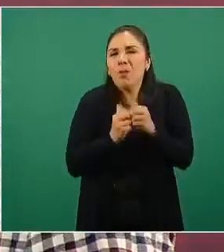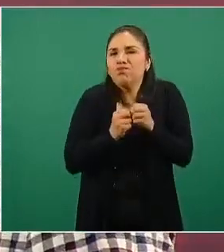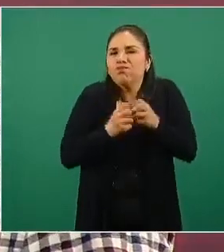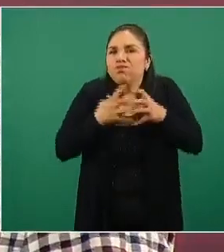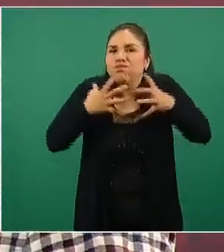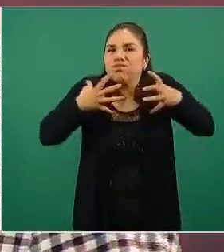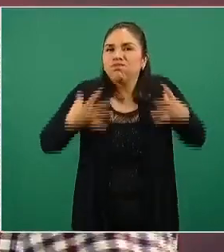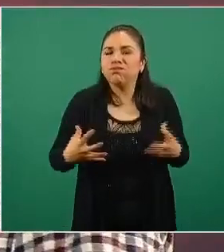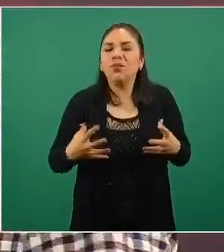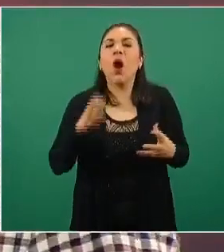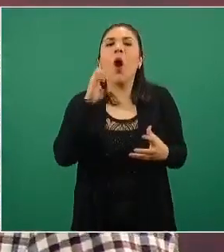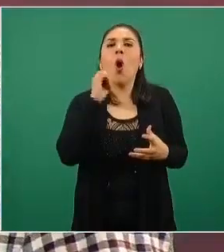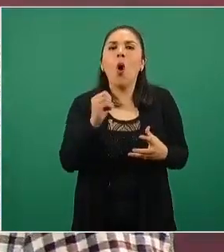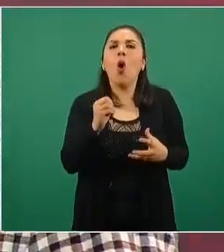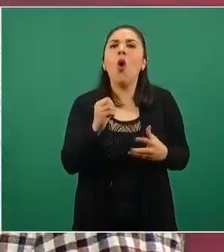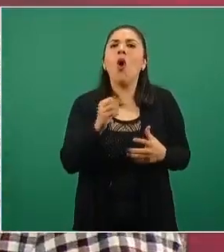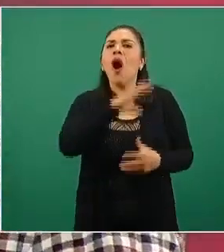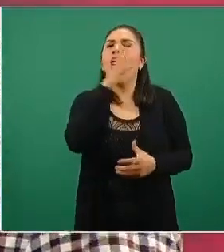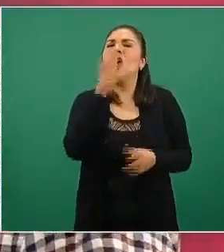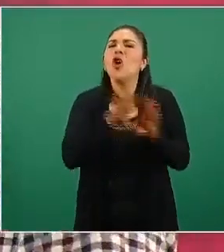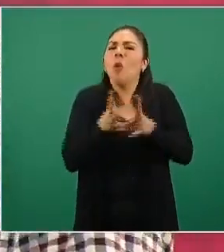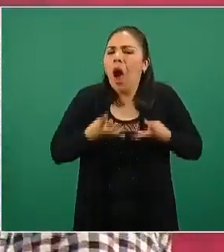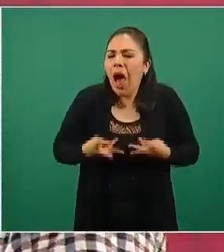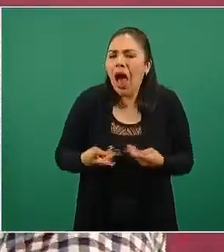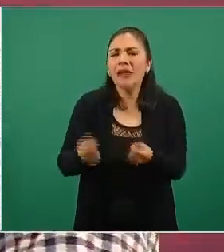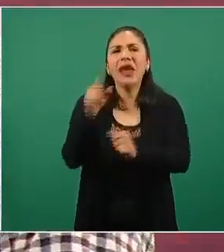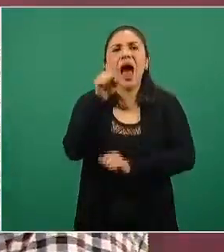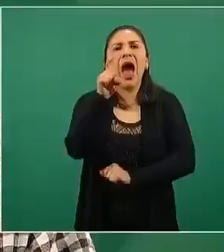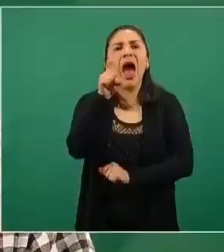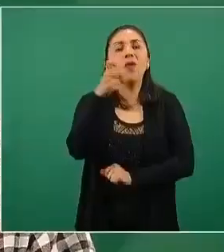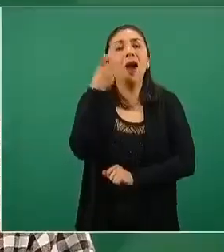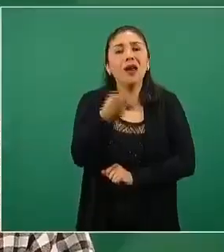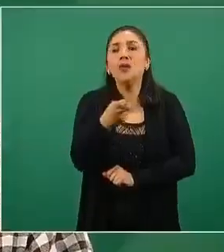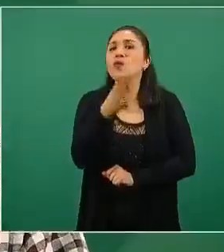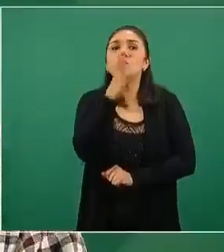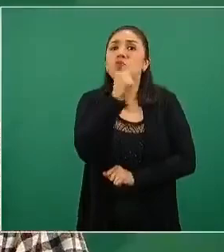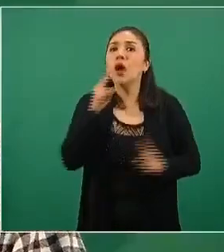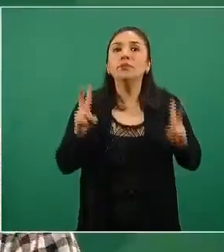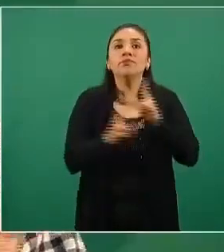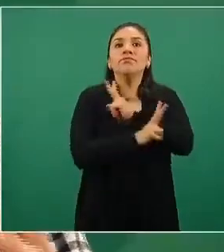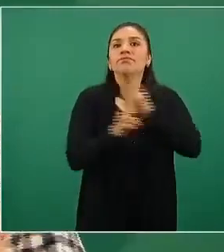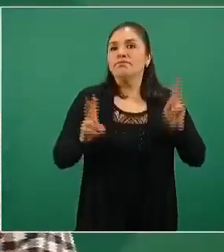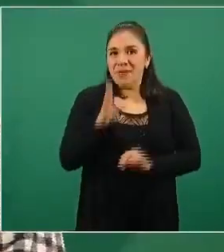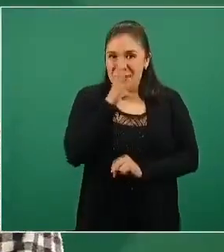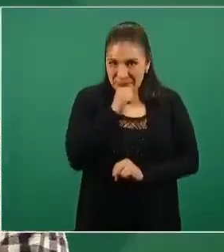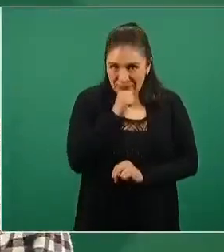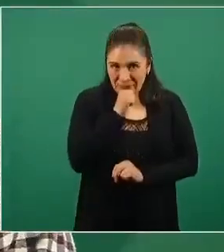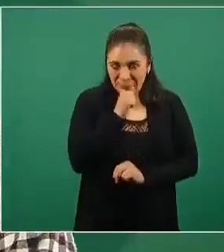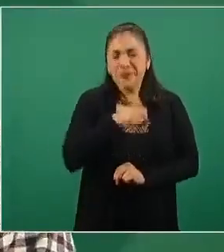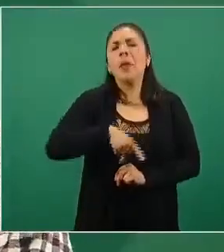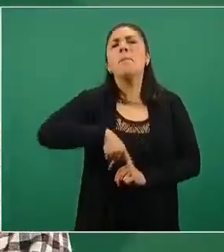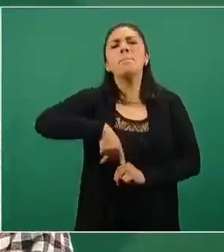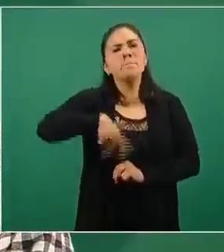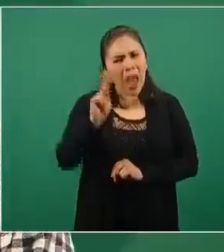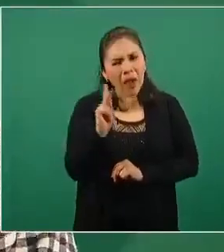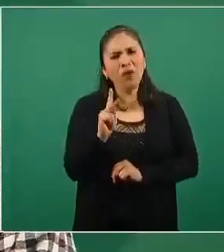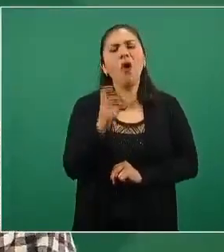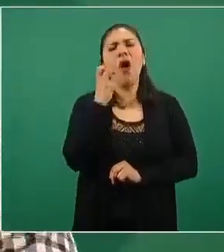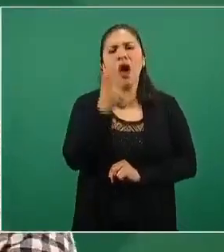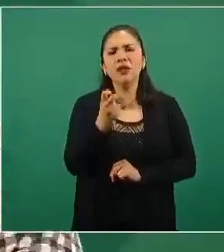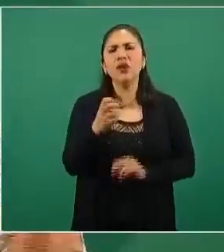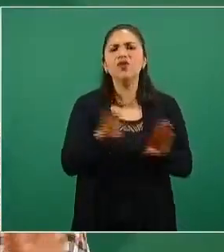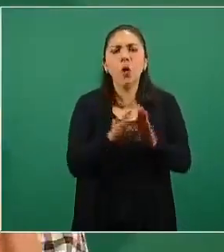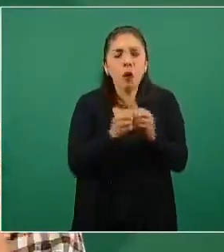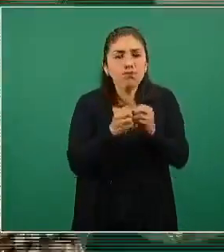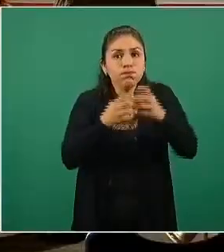causa importante fuga de líquido y entonces interfiere con el proceso respiratorio. Pero comparativamente el proceso de